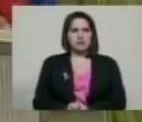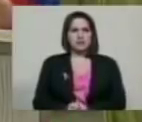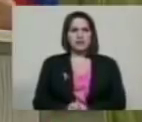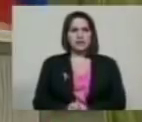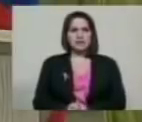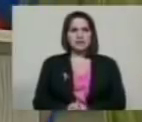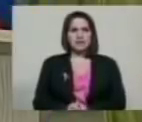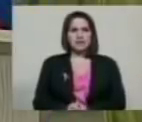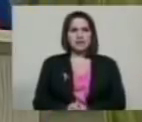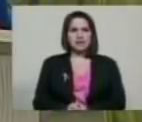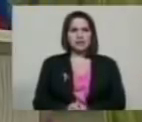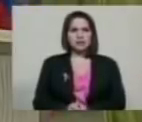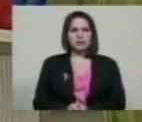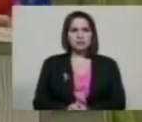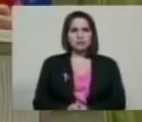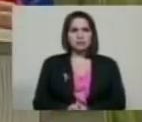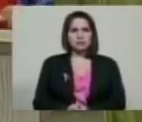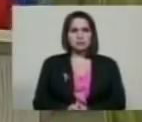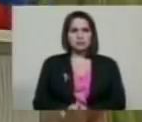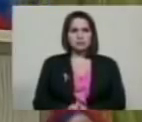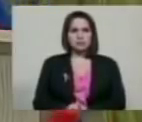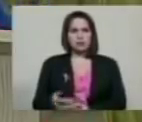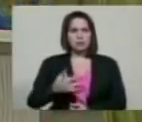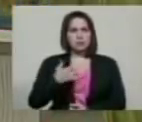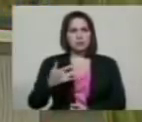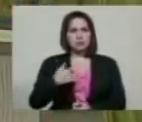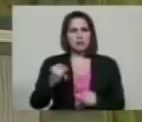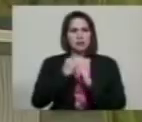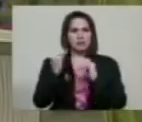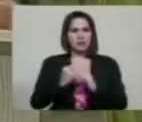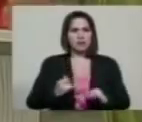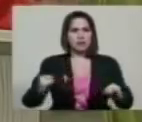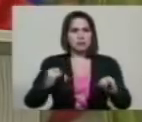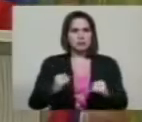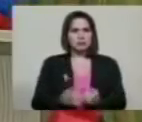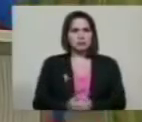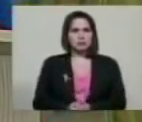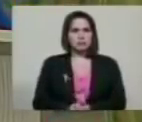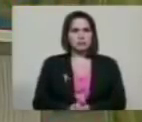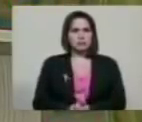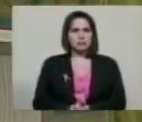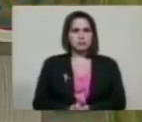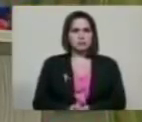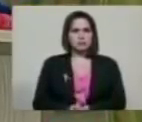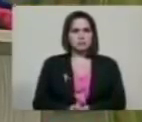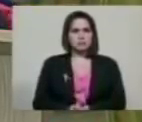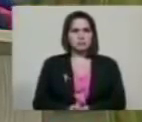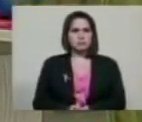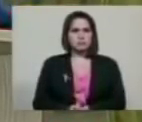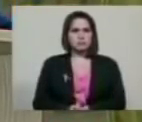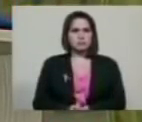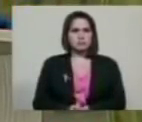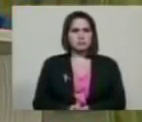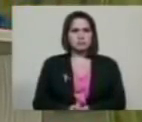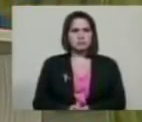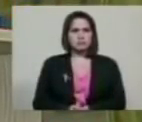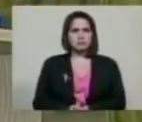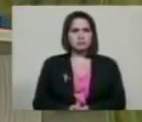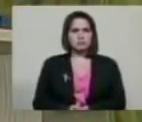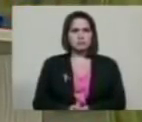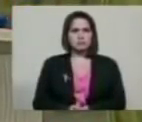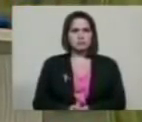iba ya con más condiciones, y me sentía feliz. Y ese día iba terminando el primer tiempo y yo iba corriendo. ¿Dónde